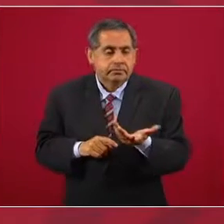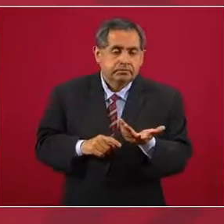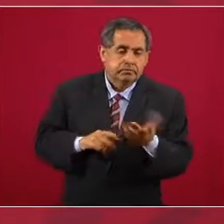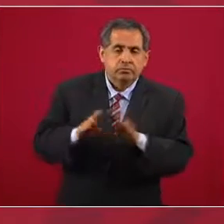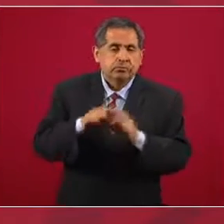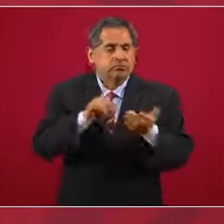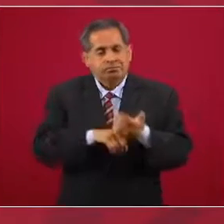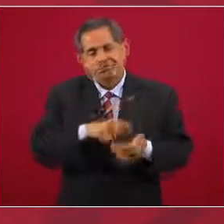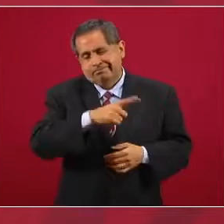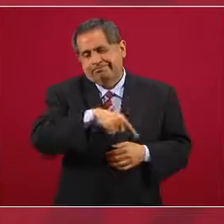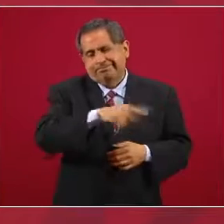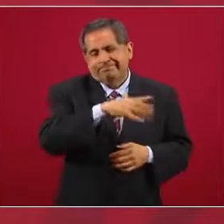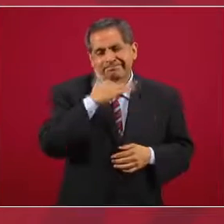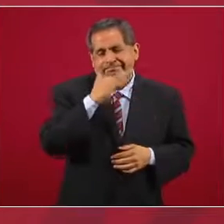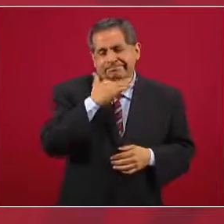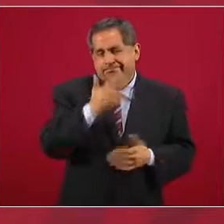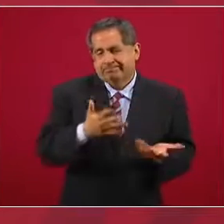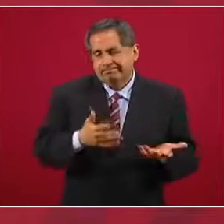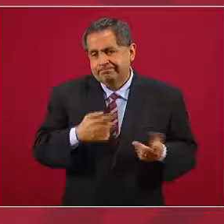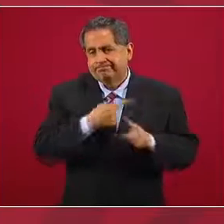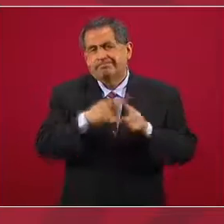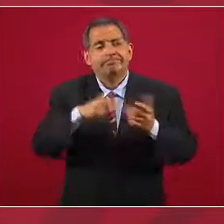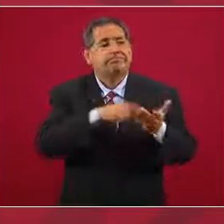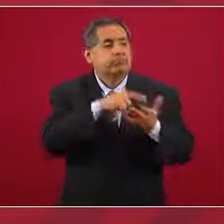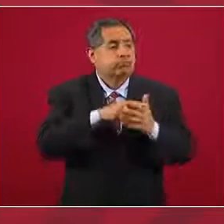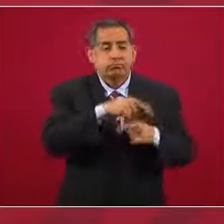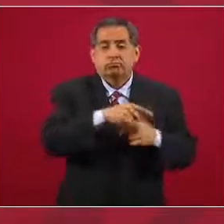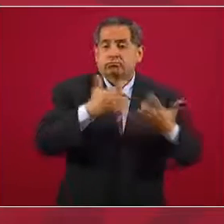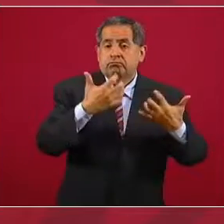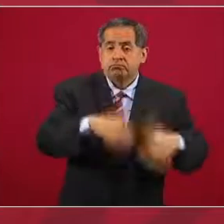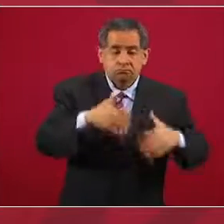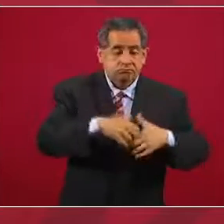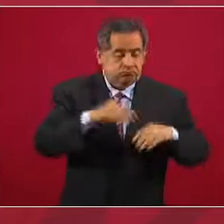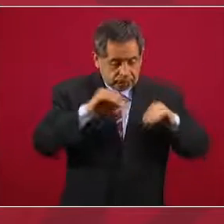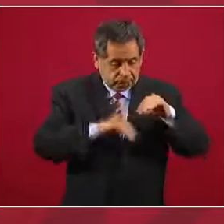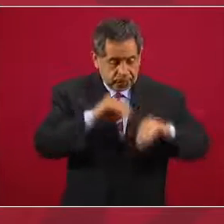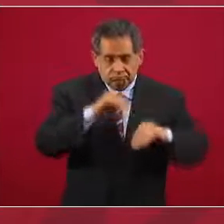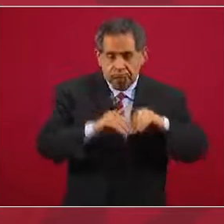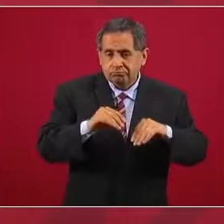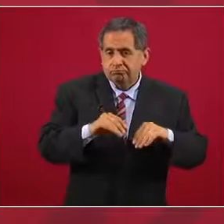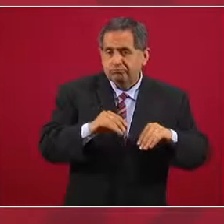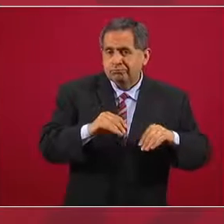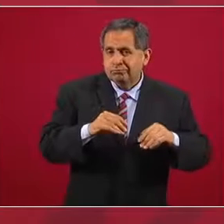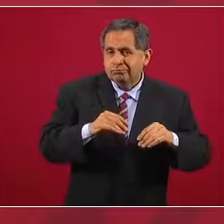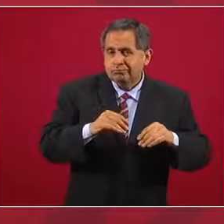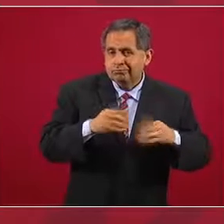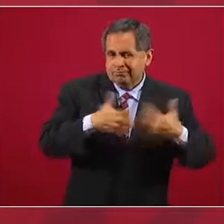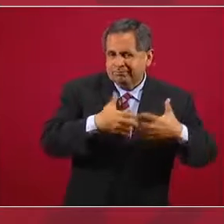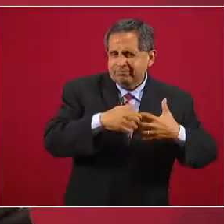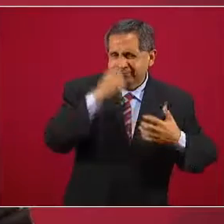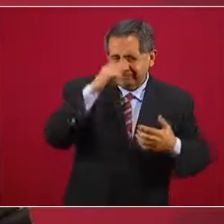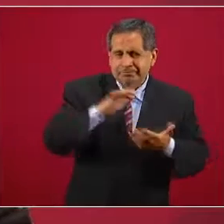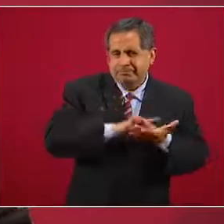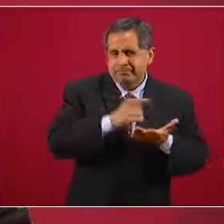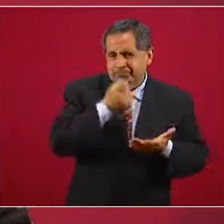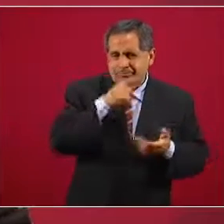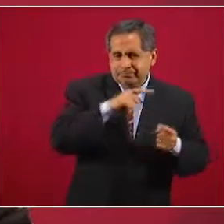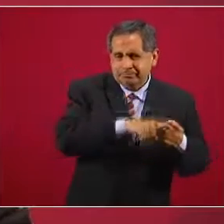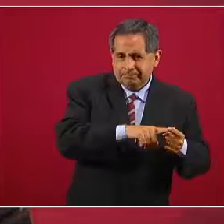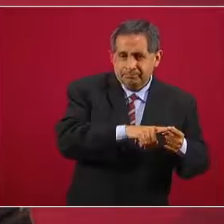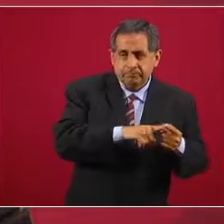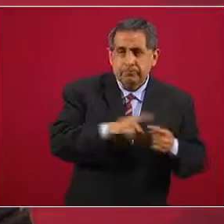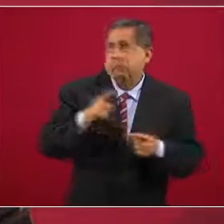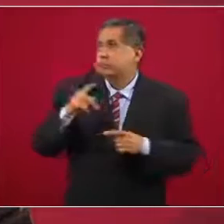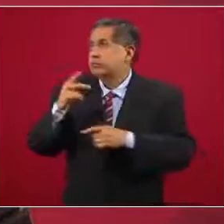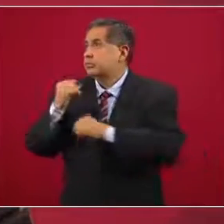y la corrupción de instancias productoras de medicamentos, además de los de